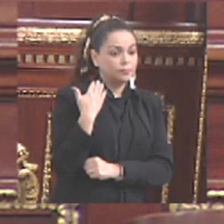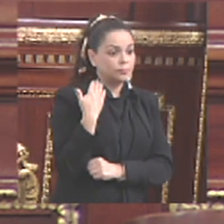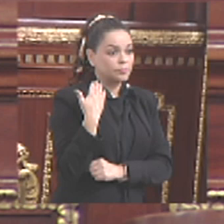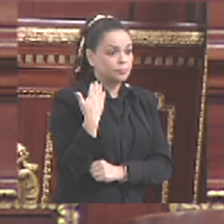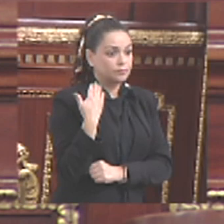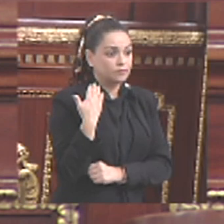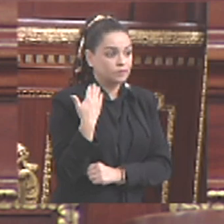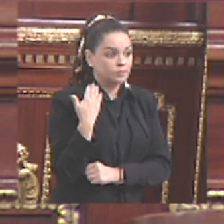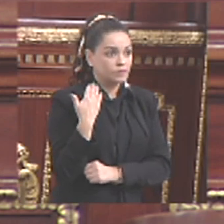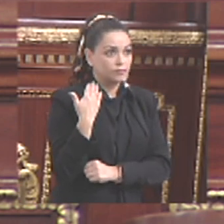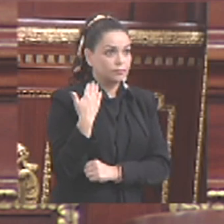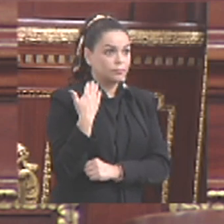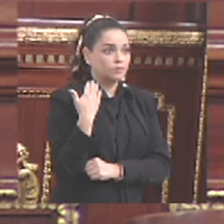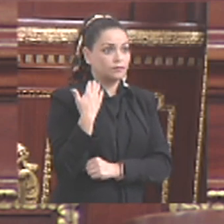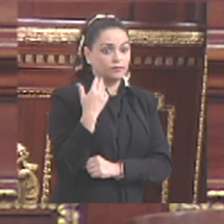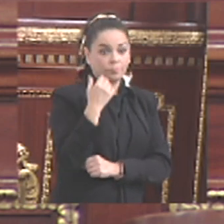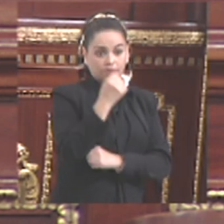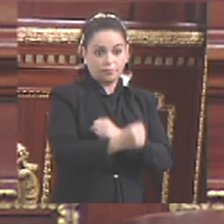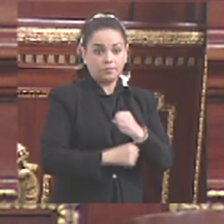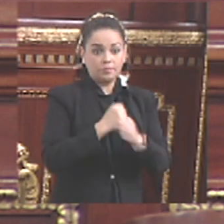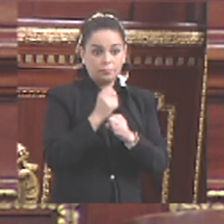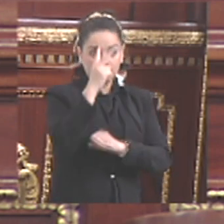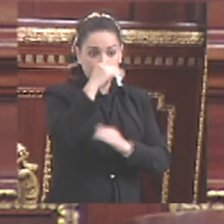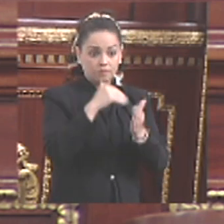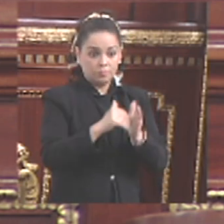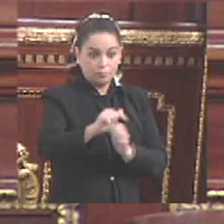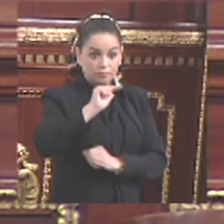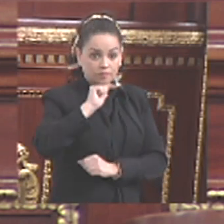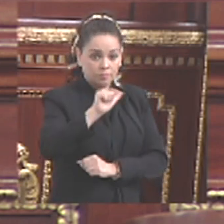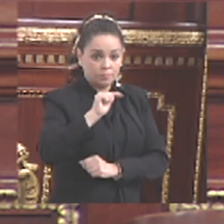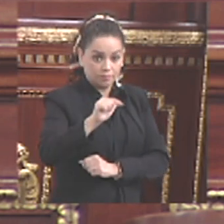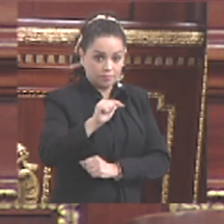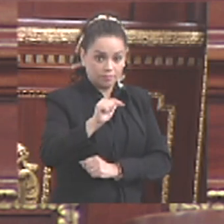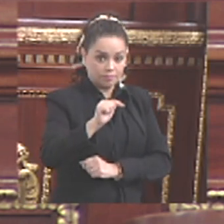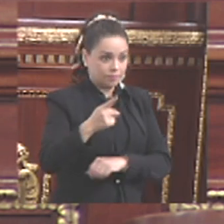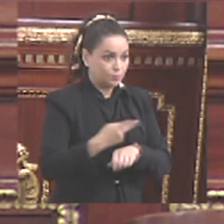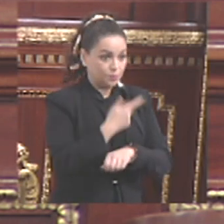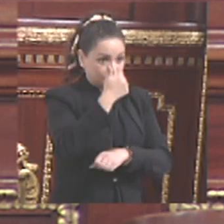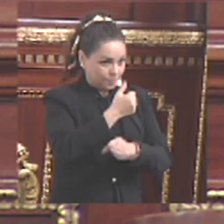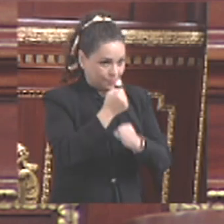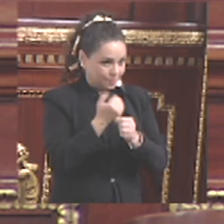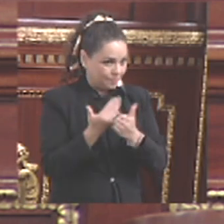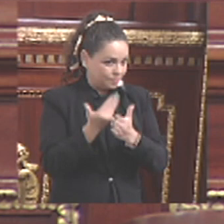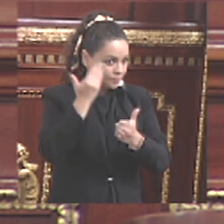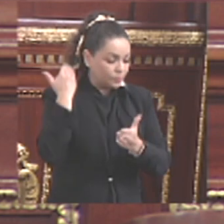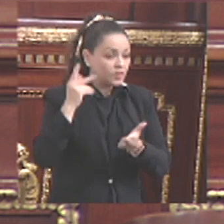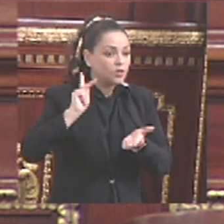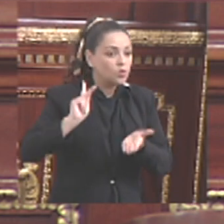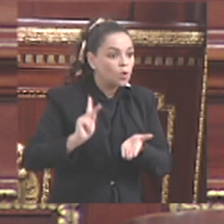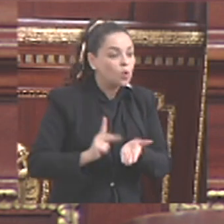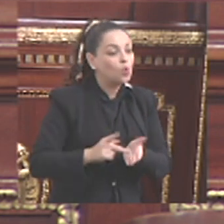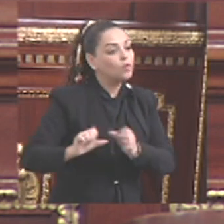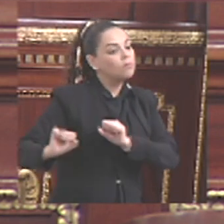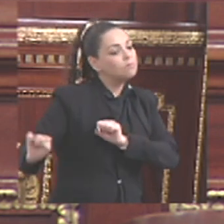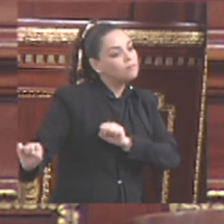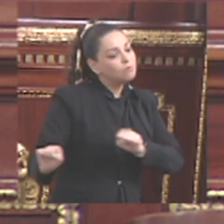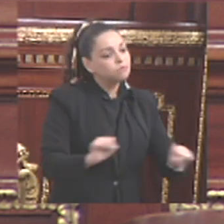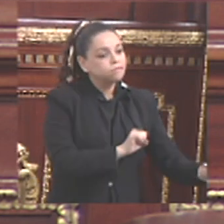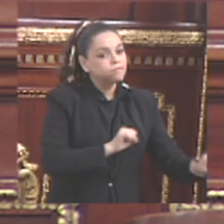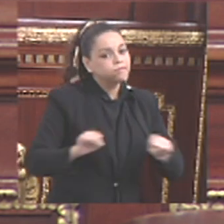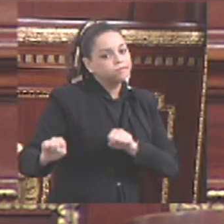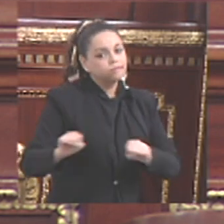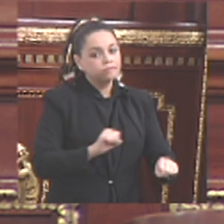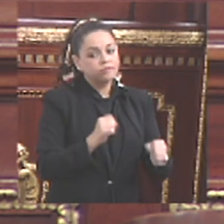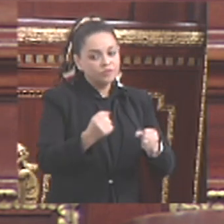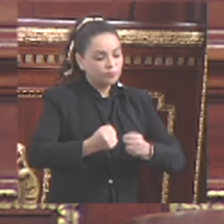temblar. Otra vez la tragedia se cirnió sobre nosotros, pero esta vez la historia se repitió, no en